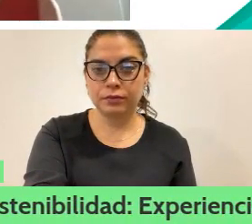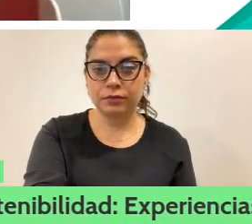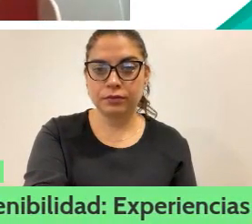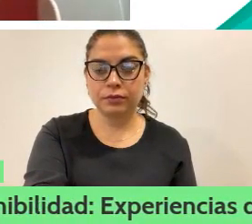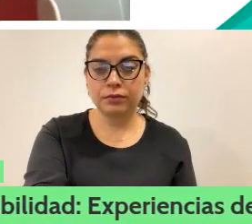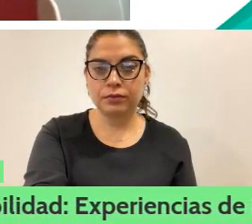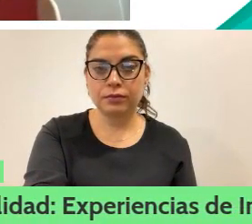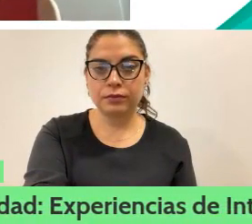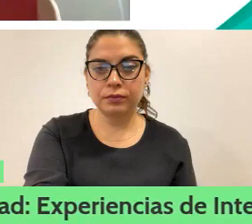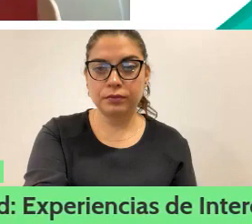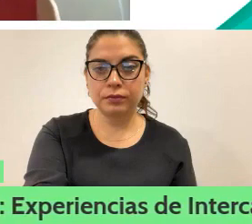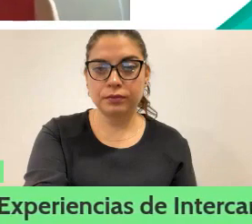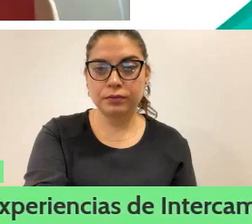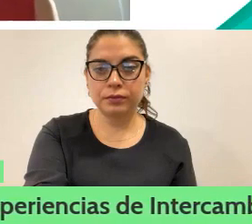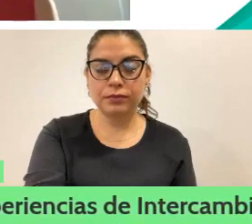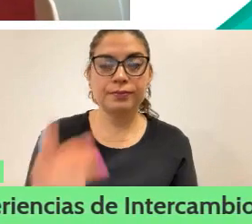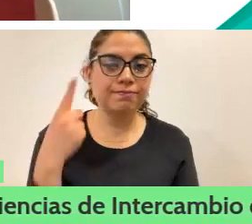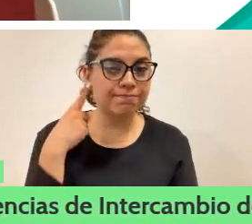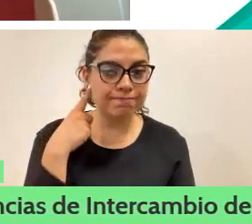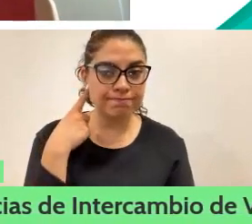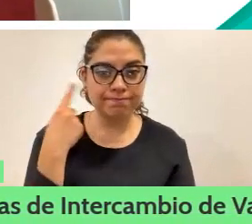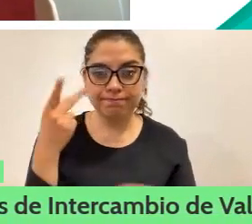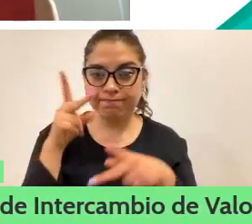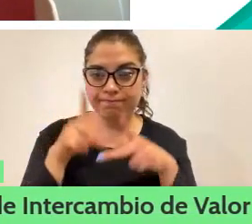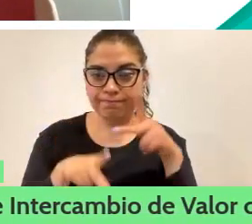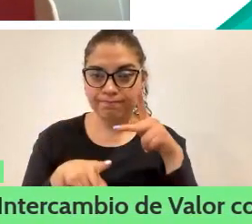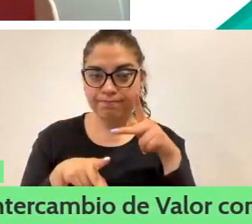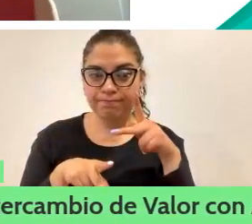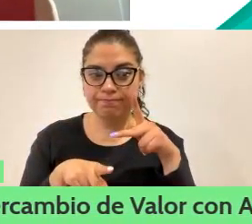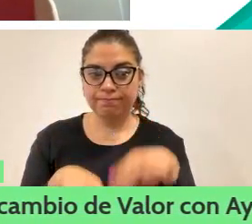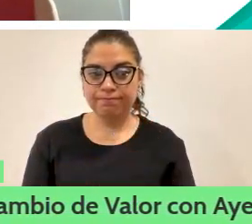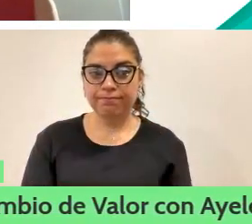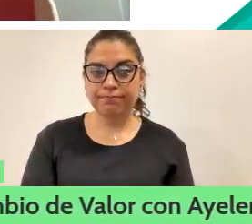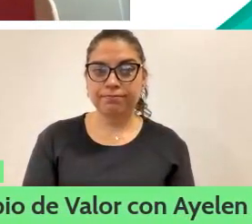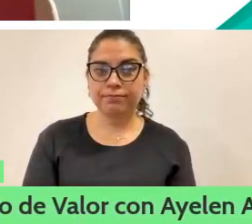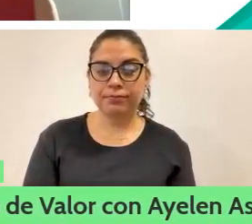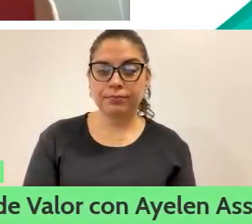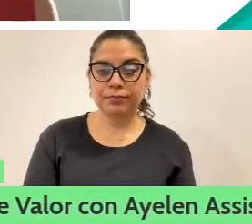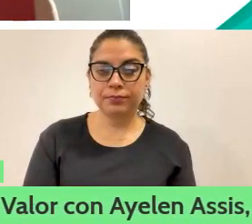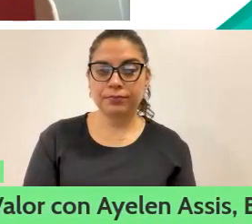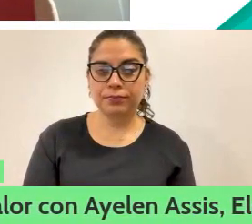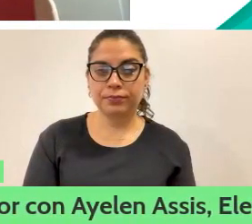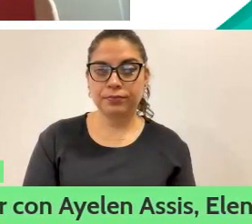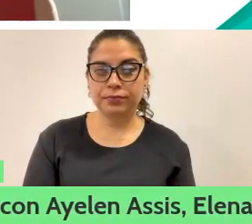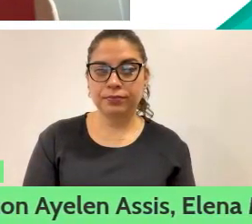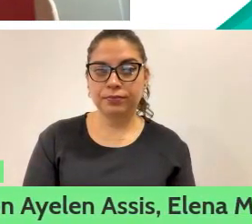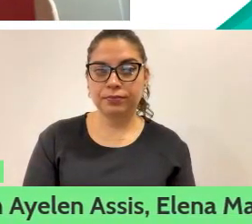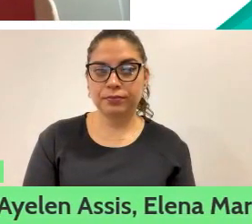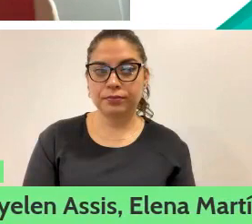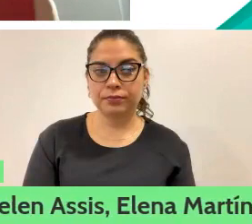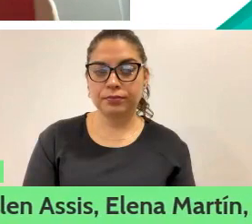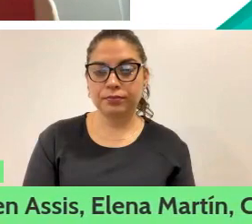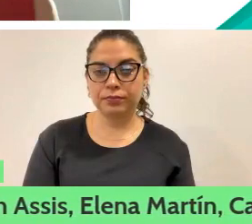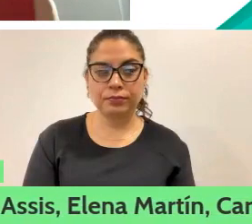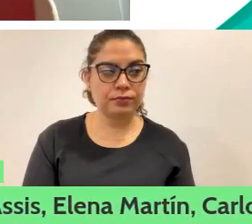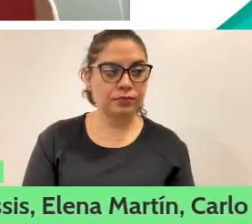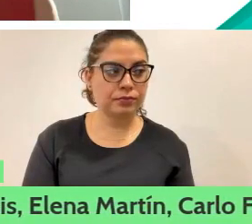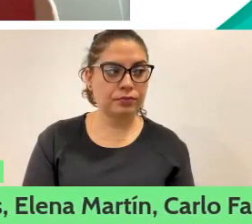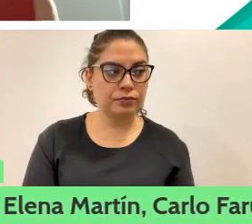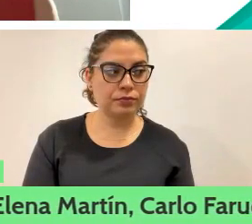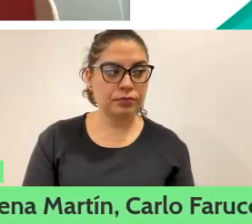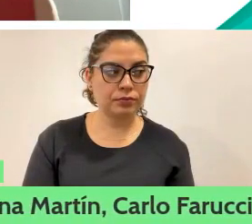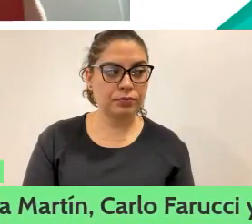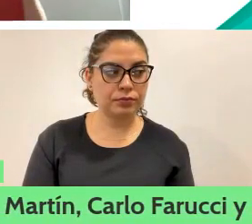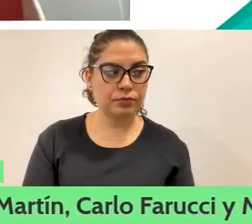¿Les perdí otra vez? ¿Nos perdiste? Bueno, quizás hasta que conectan